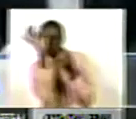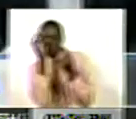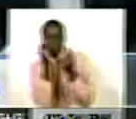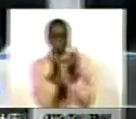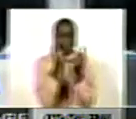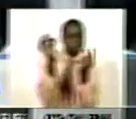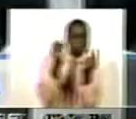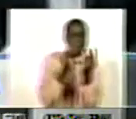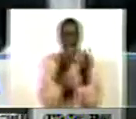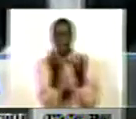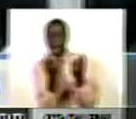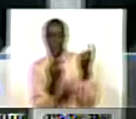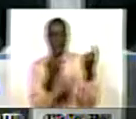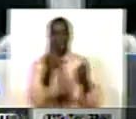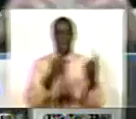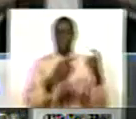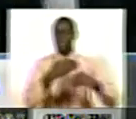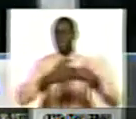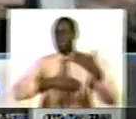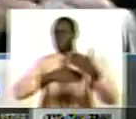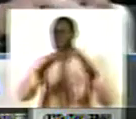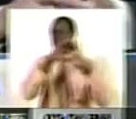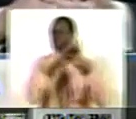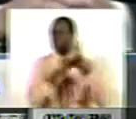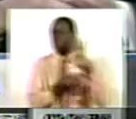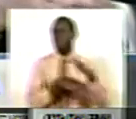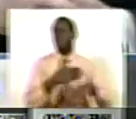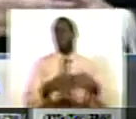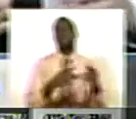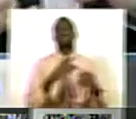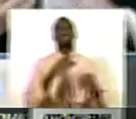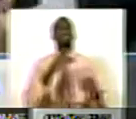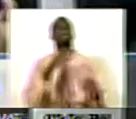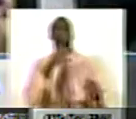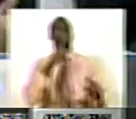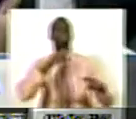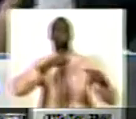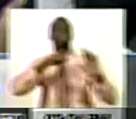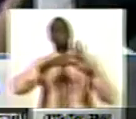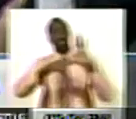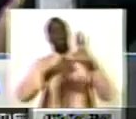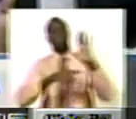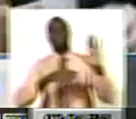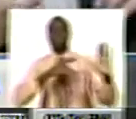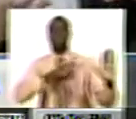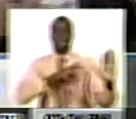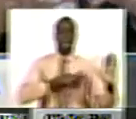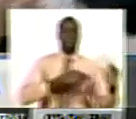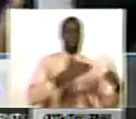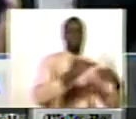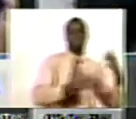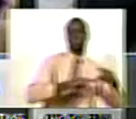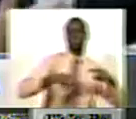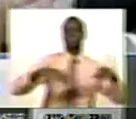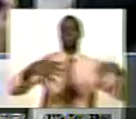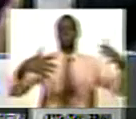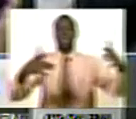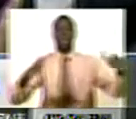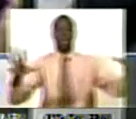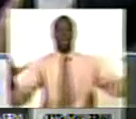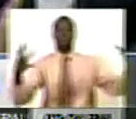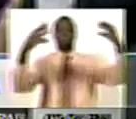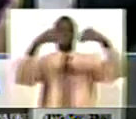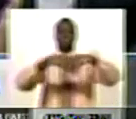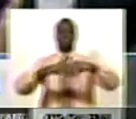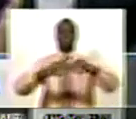el gobierno nacional. Todas estas políticas sociales, esta vez con una plataforma tecnológica, con una plataforma que organice